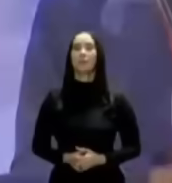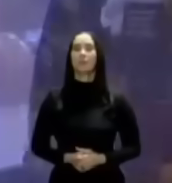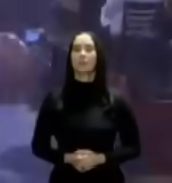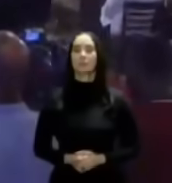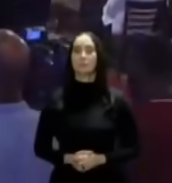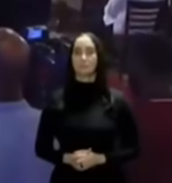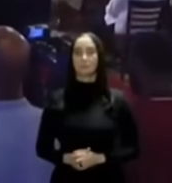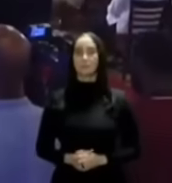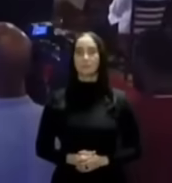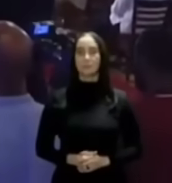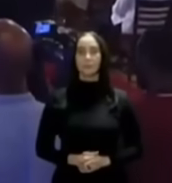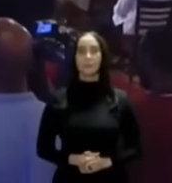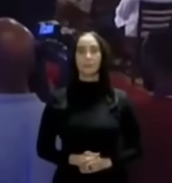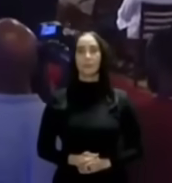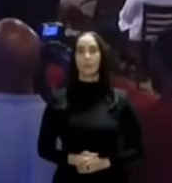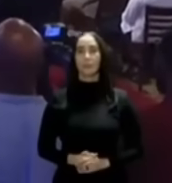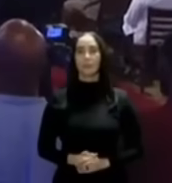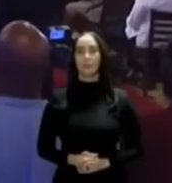Miren,